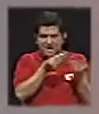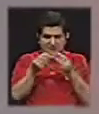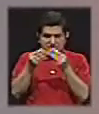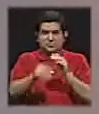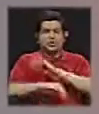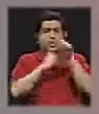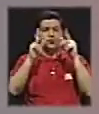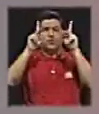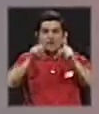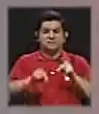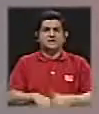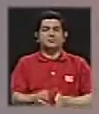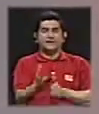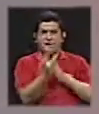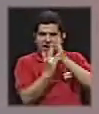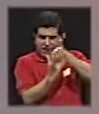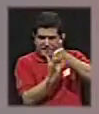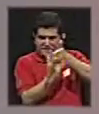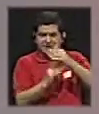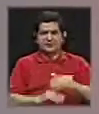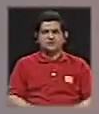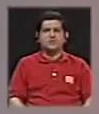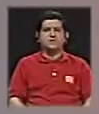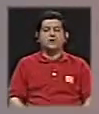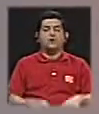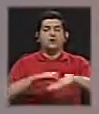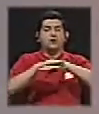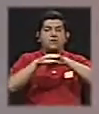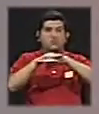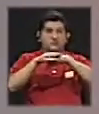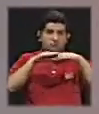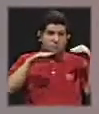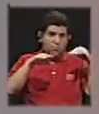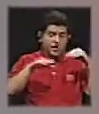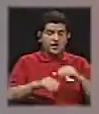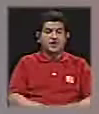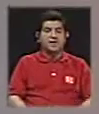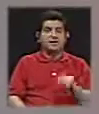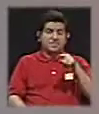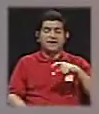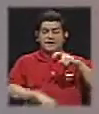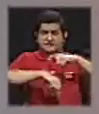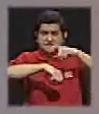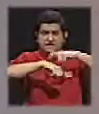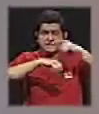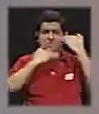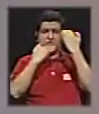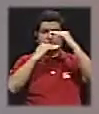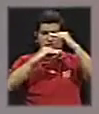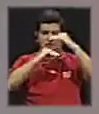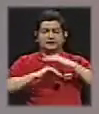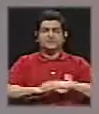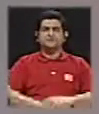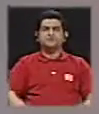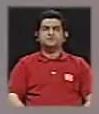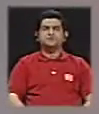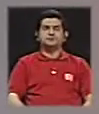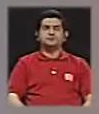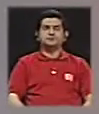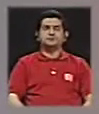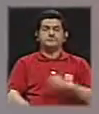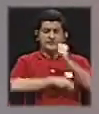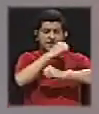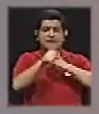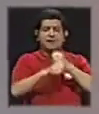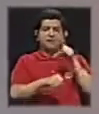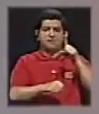es toda persona que haya ingresado fuera o de este margen de tiempo, el